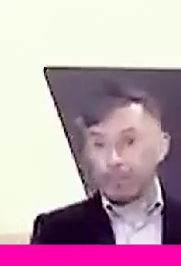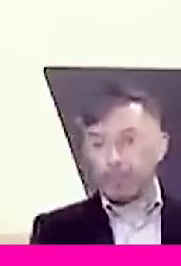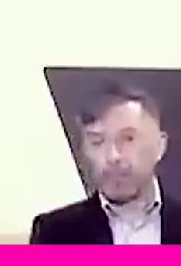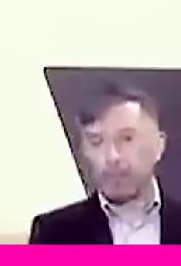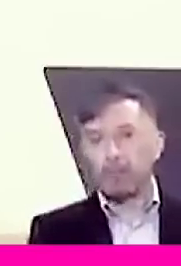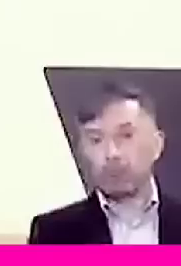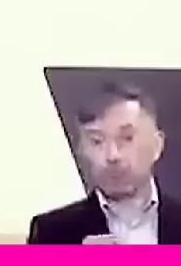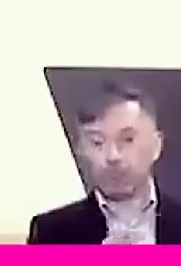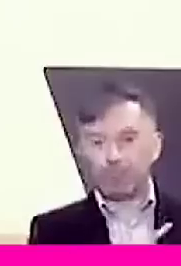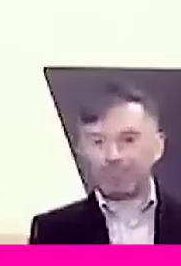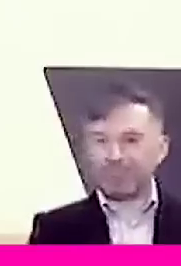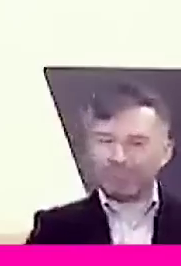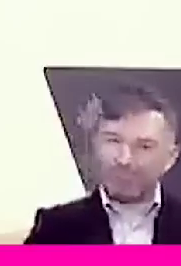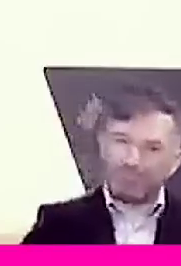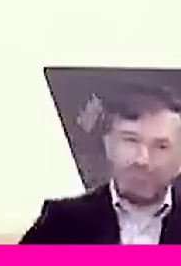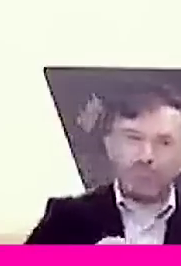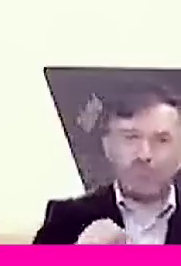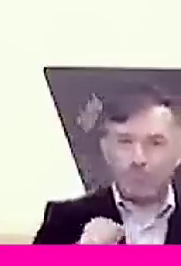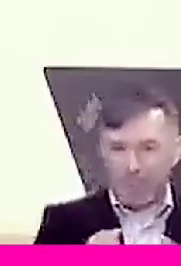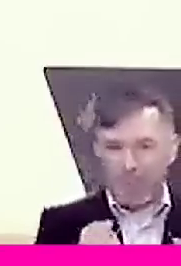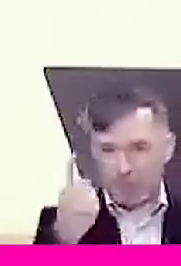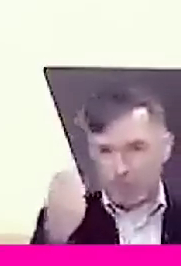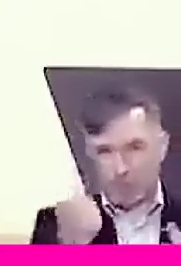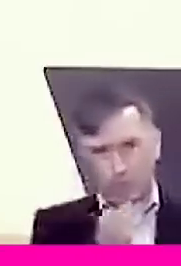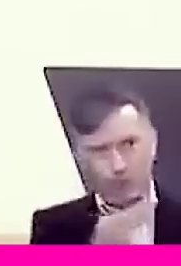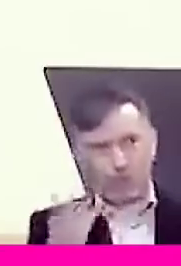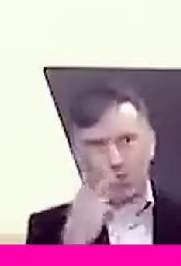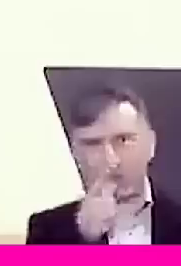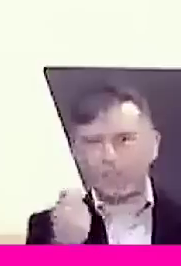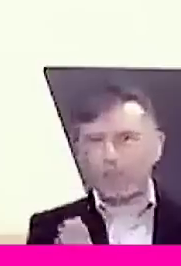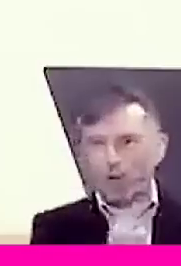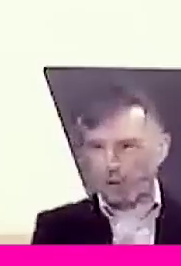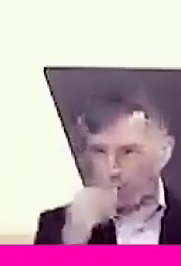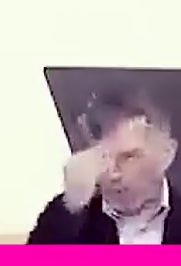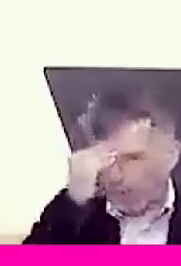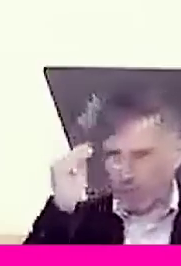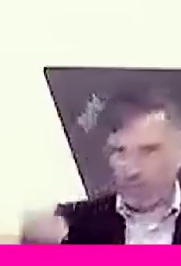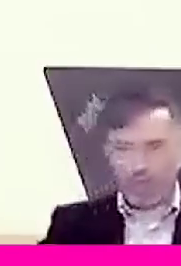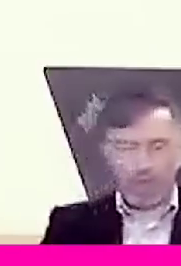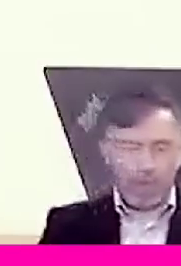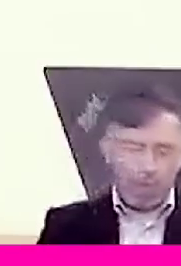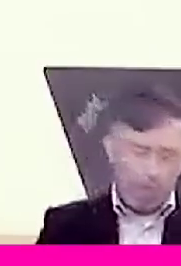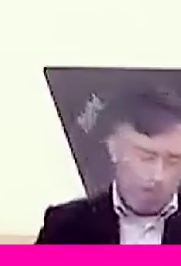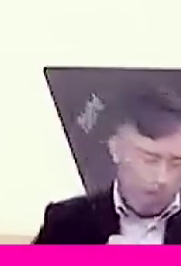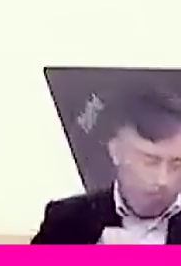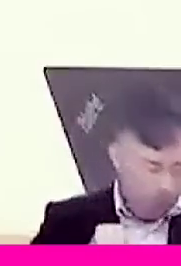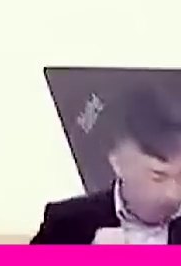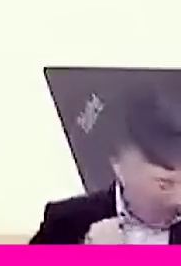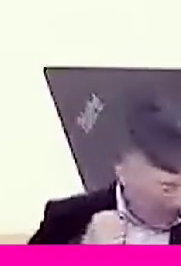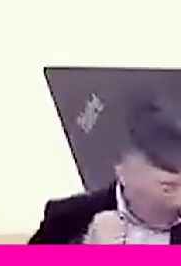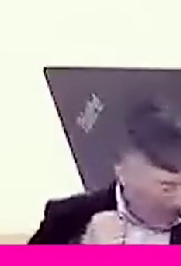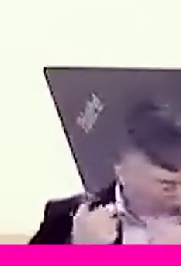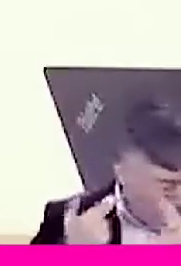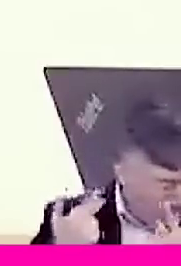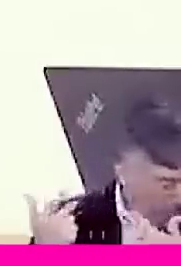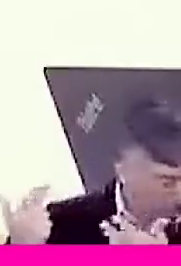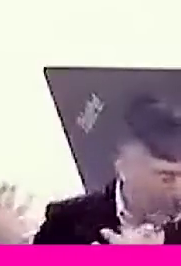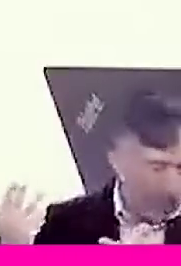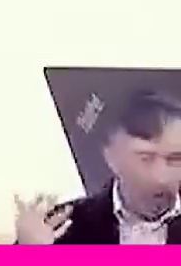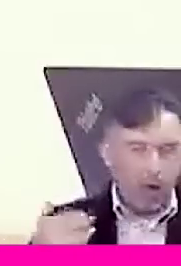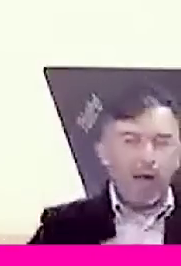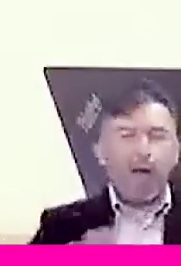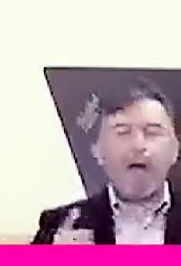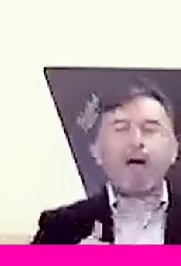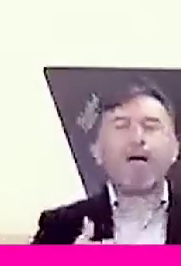desasen dicen algunos los derechos políticos conquistados ni las condiciones que le dan integridad a nuestra